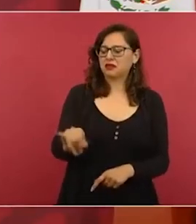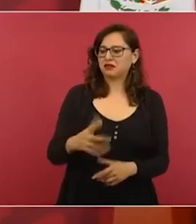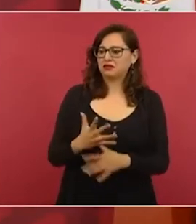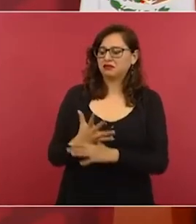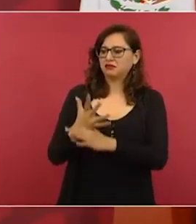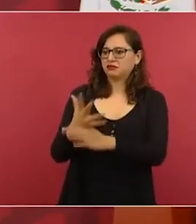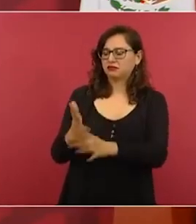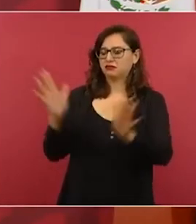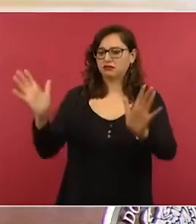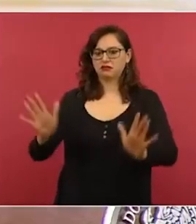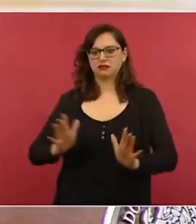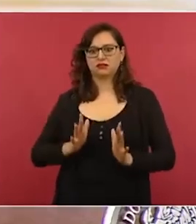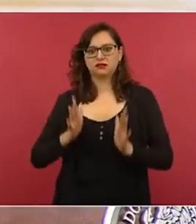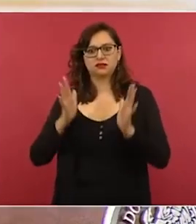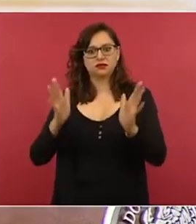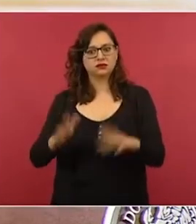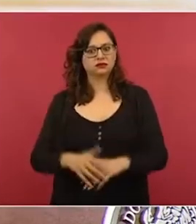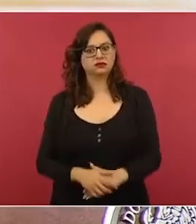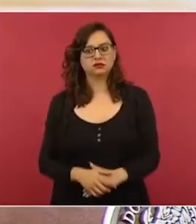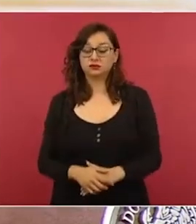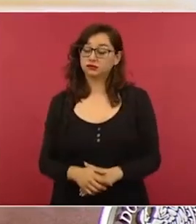rebelen